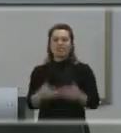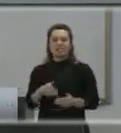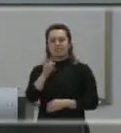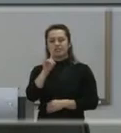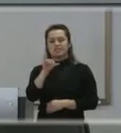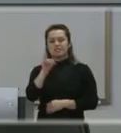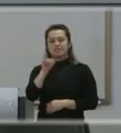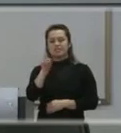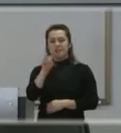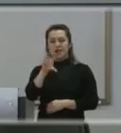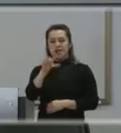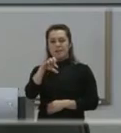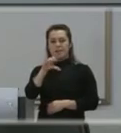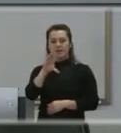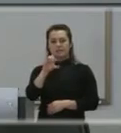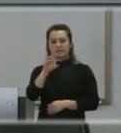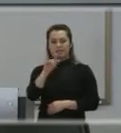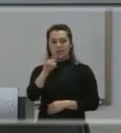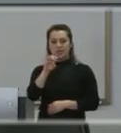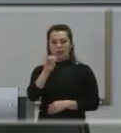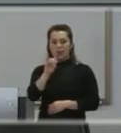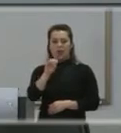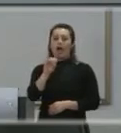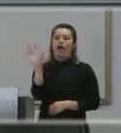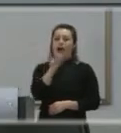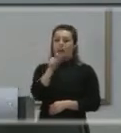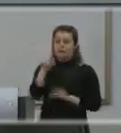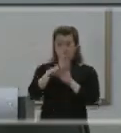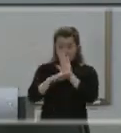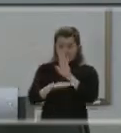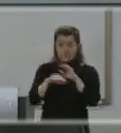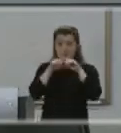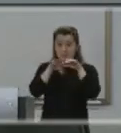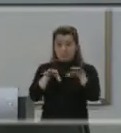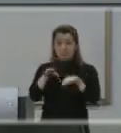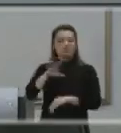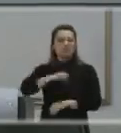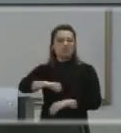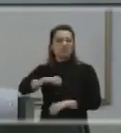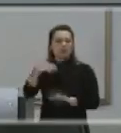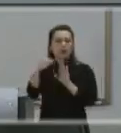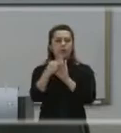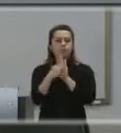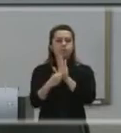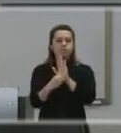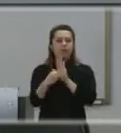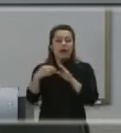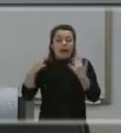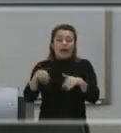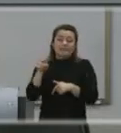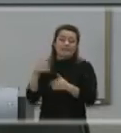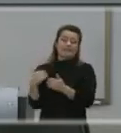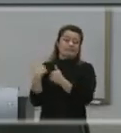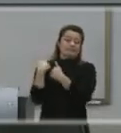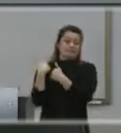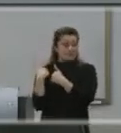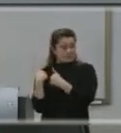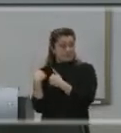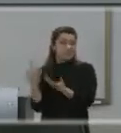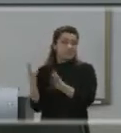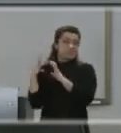y el resultado en las políticas públicas y en el derecho es, como son una carga para la sociedad,